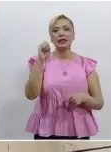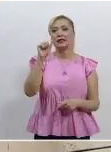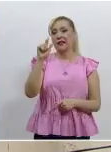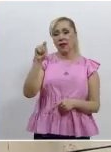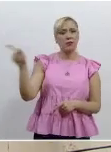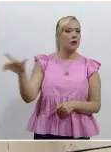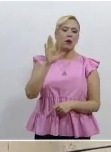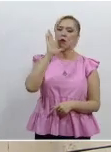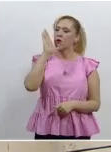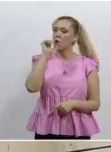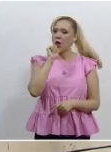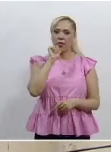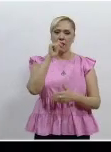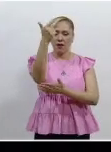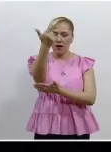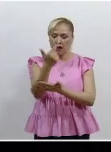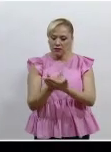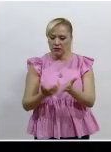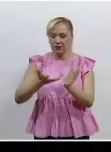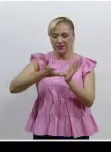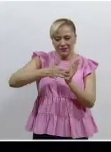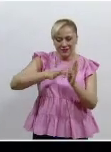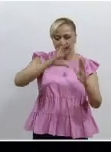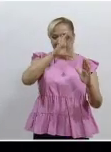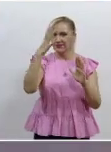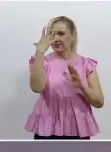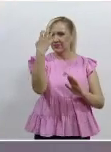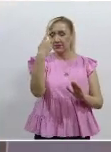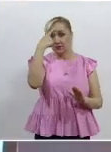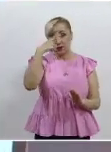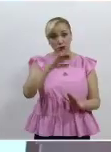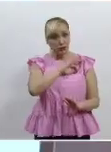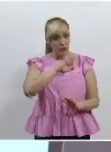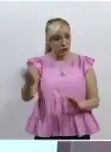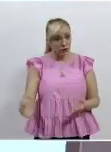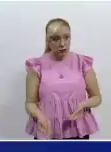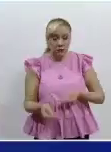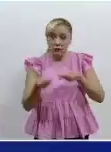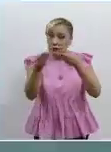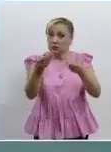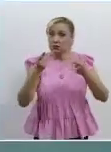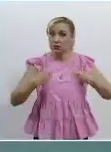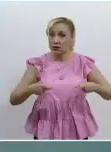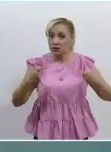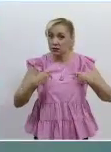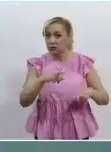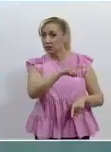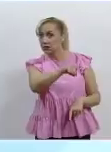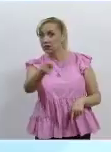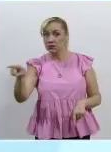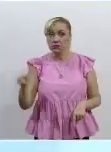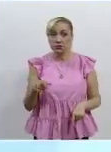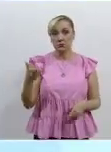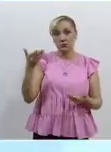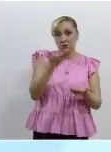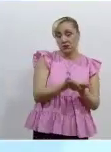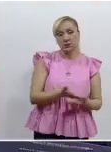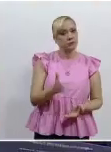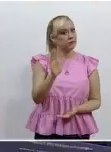facultad de disponer de bases de datos biométricos para dar el servicio de verificación de identidad de usuarios a cualquier persona que lo